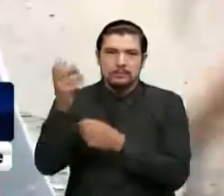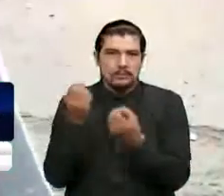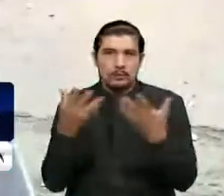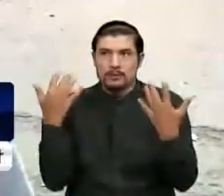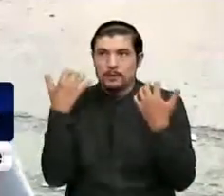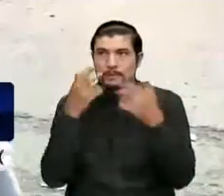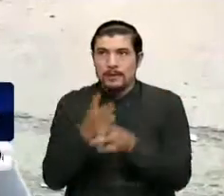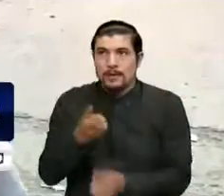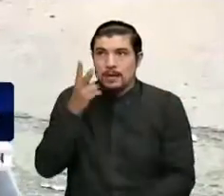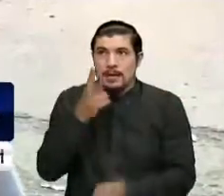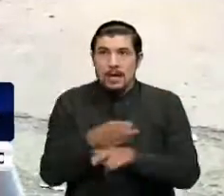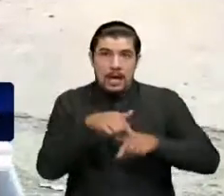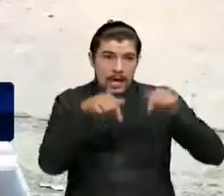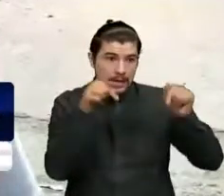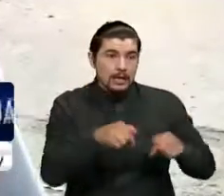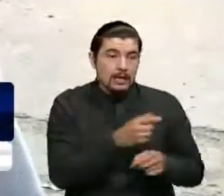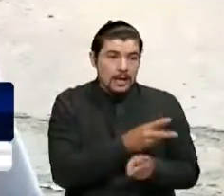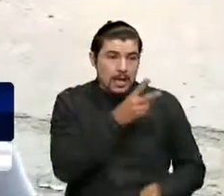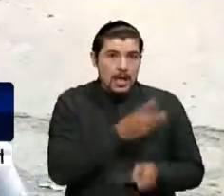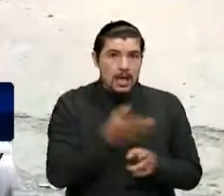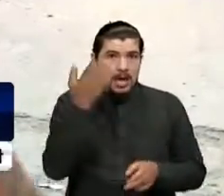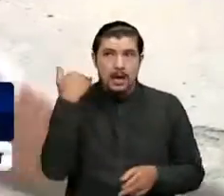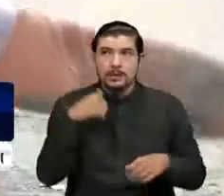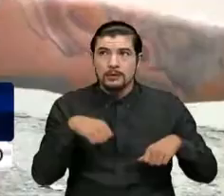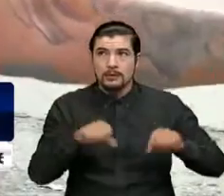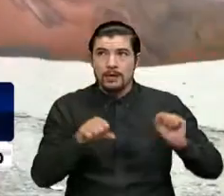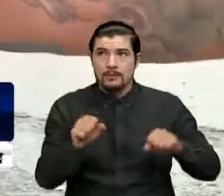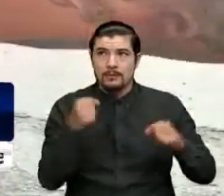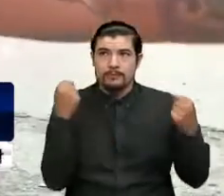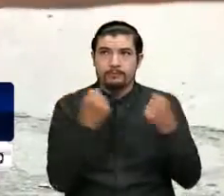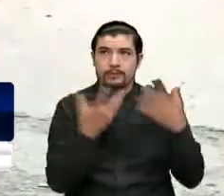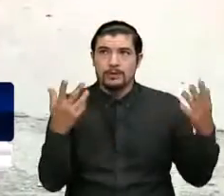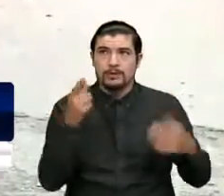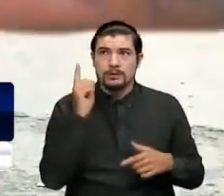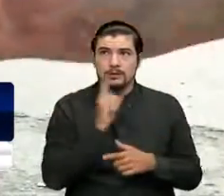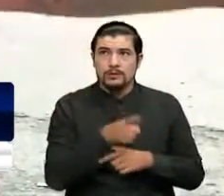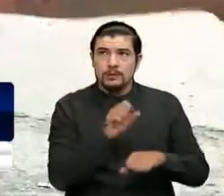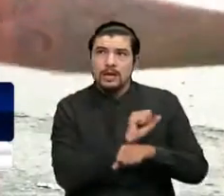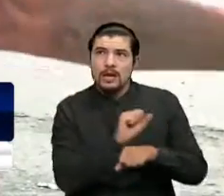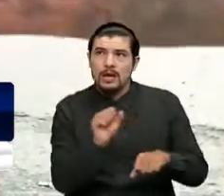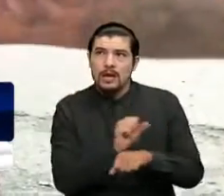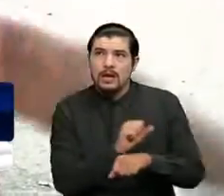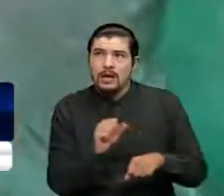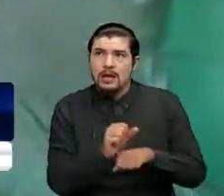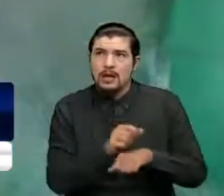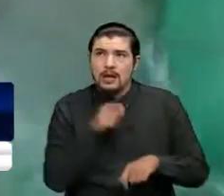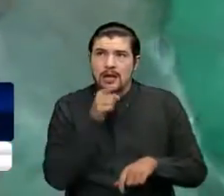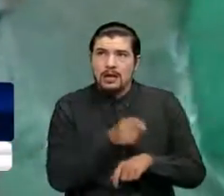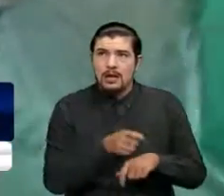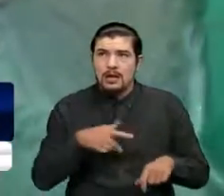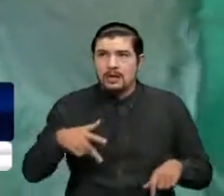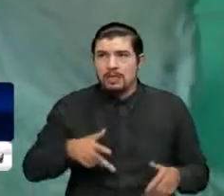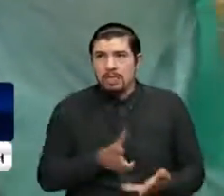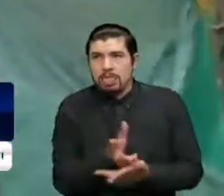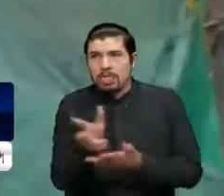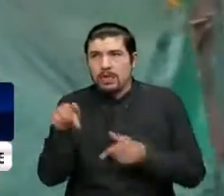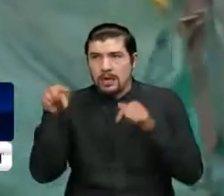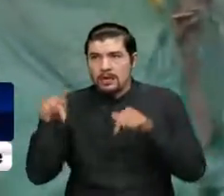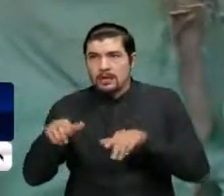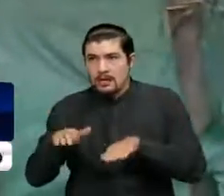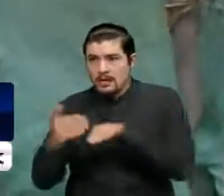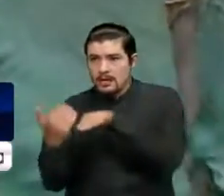sino que ha sido muy peligroso la vez pasada una montar casi me accidente porque pues los carros están acá y siempre es como está la vía peatonal